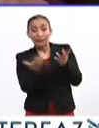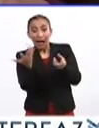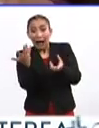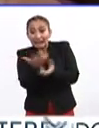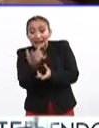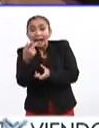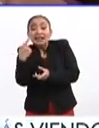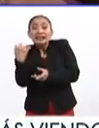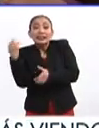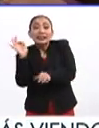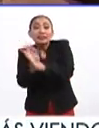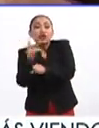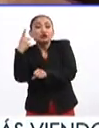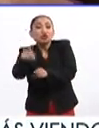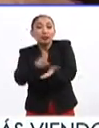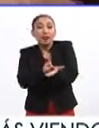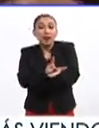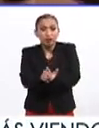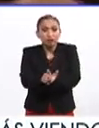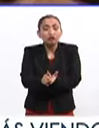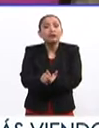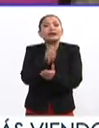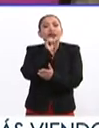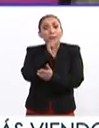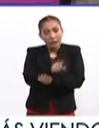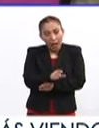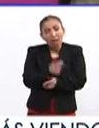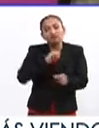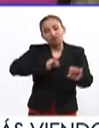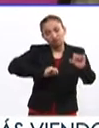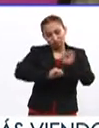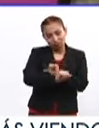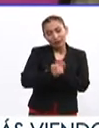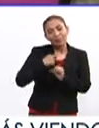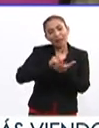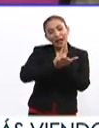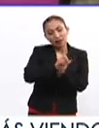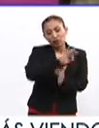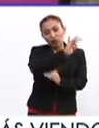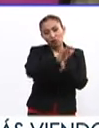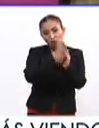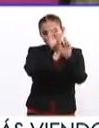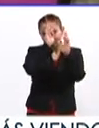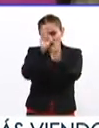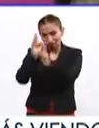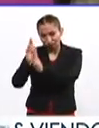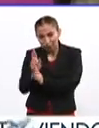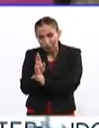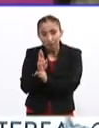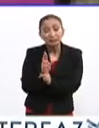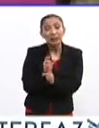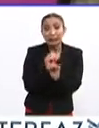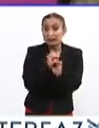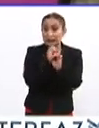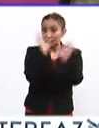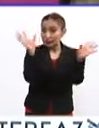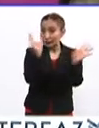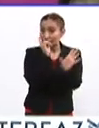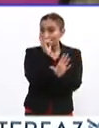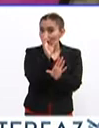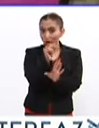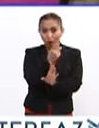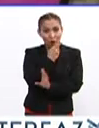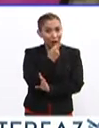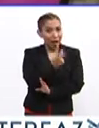ejercer y defender sus derechos, así como también los derechos de todos los demás. Y aclaro, no